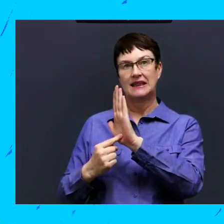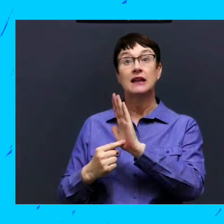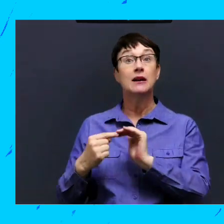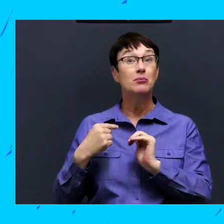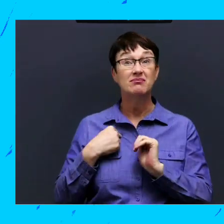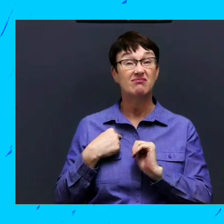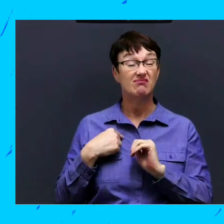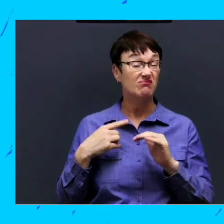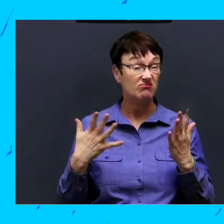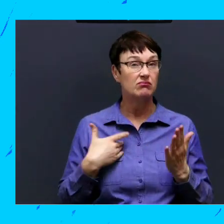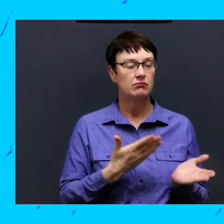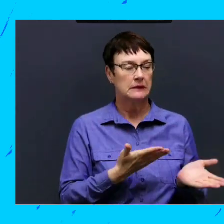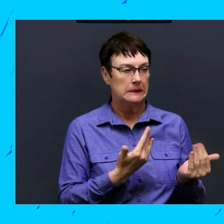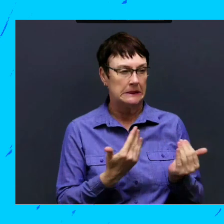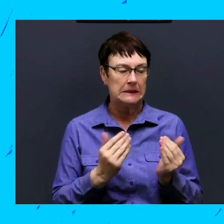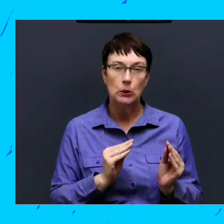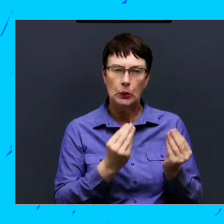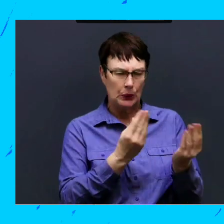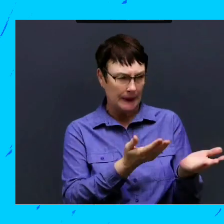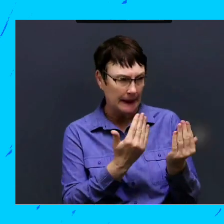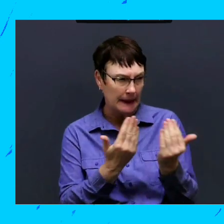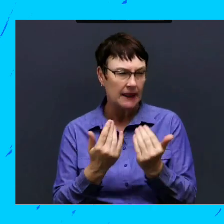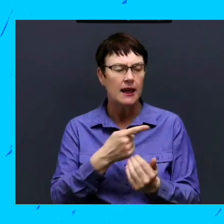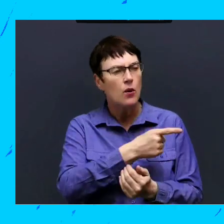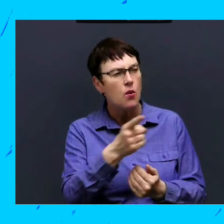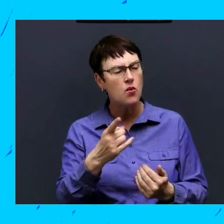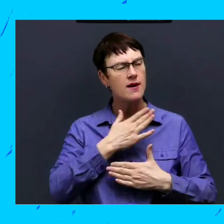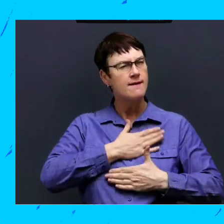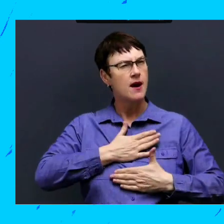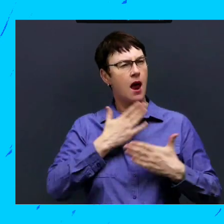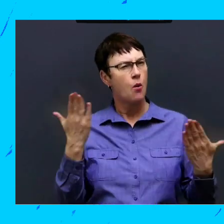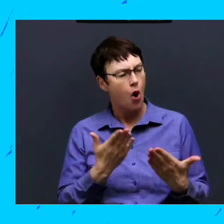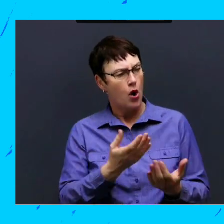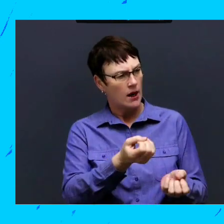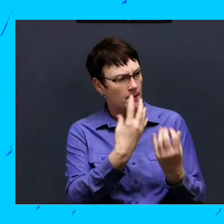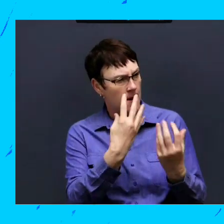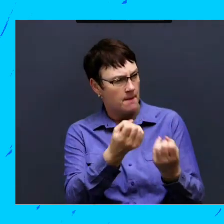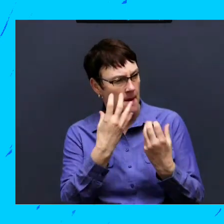hablamos con varios jóvenes sobre esa política.